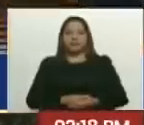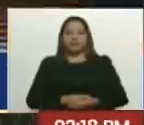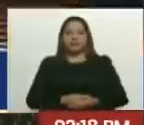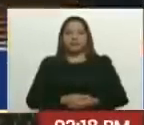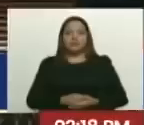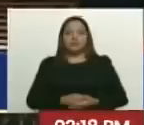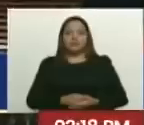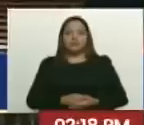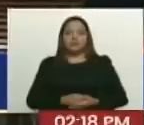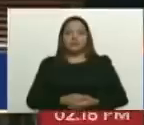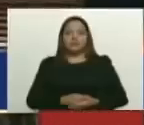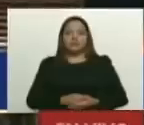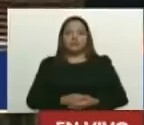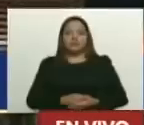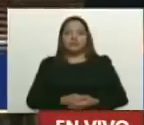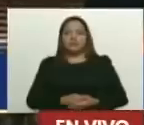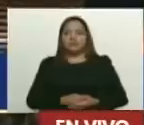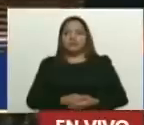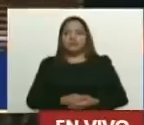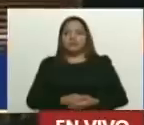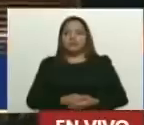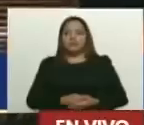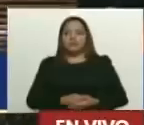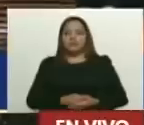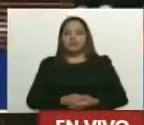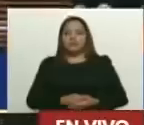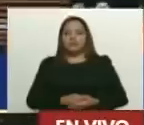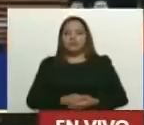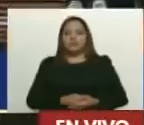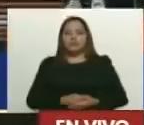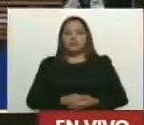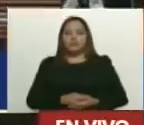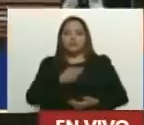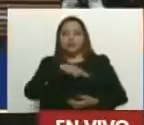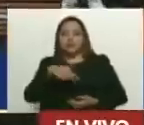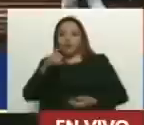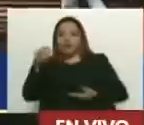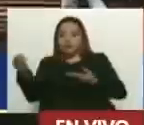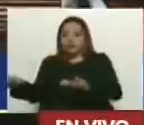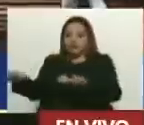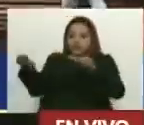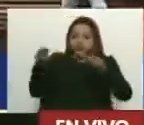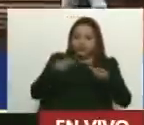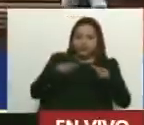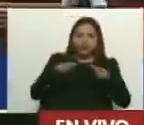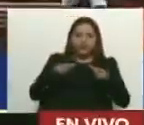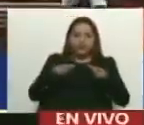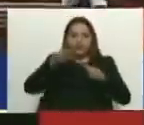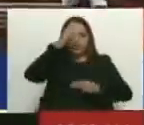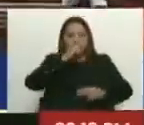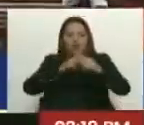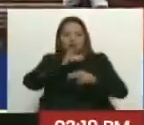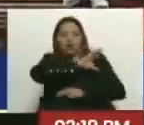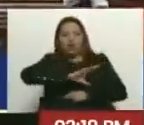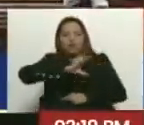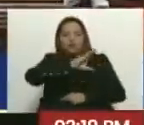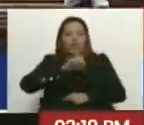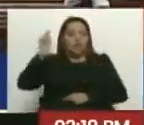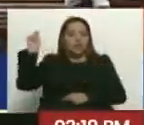Bueno, efectivamente hemos recibido de parte de la Honorable Comisión de